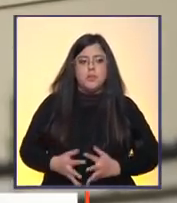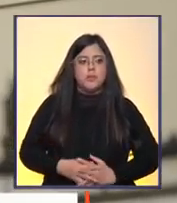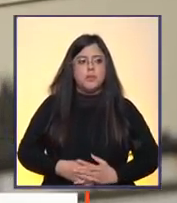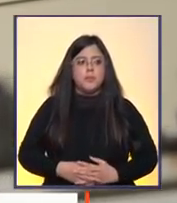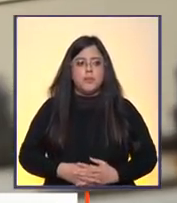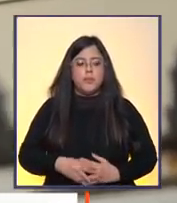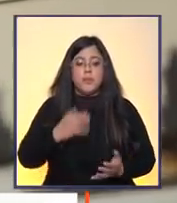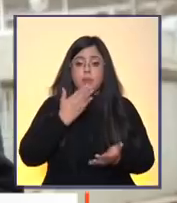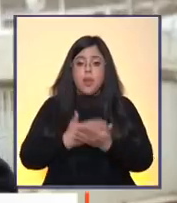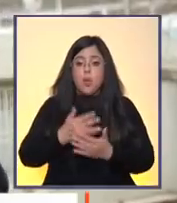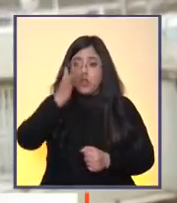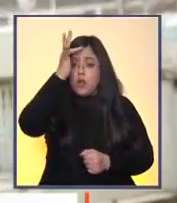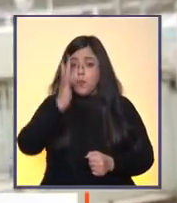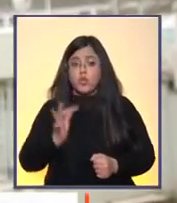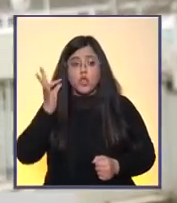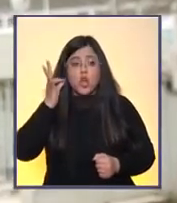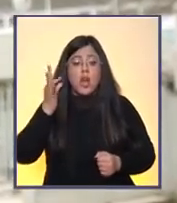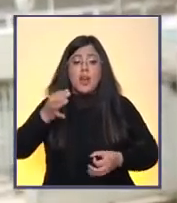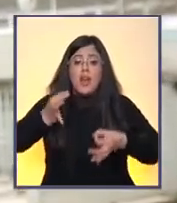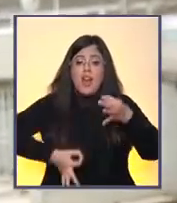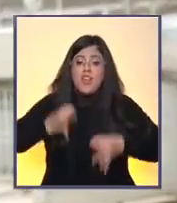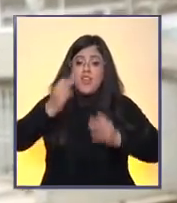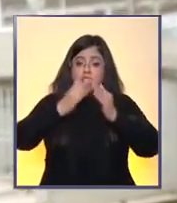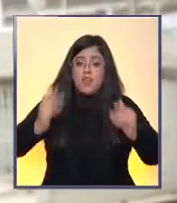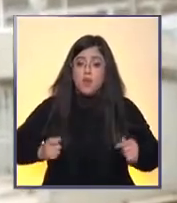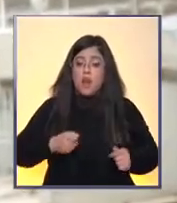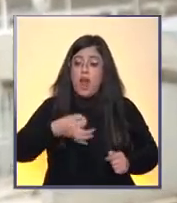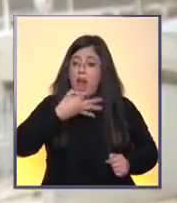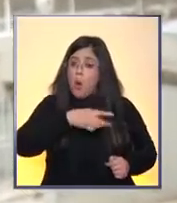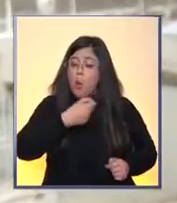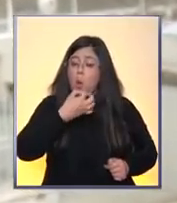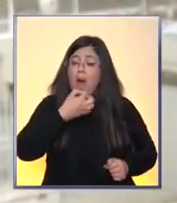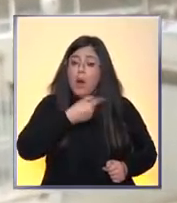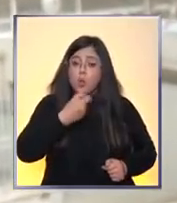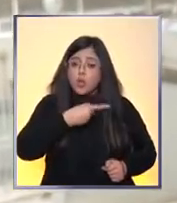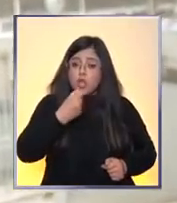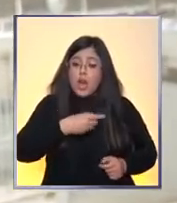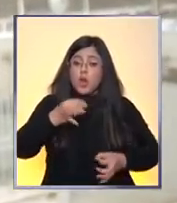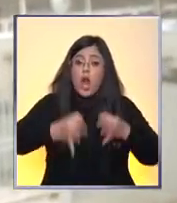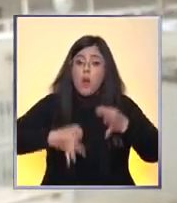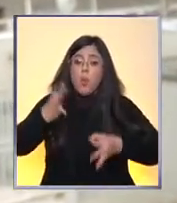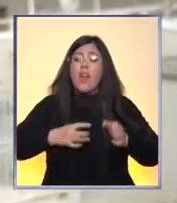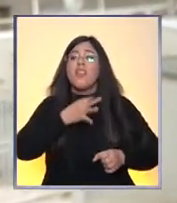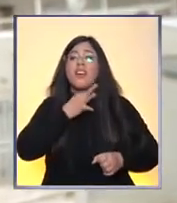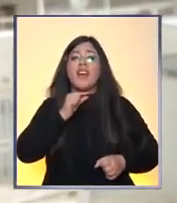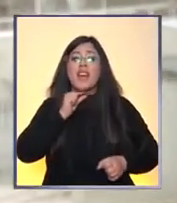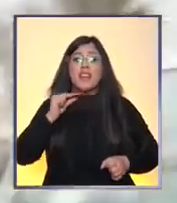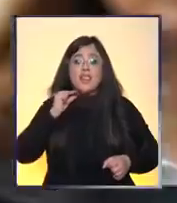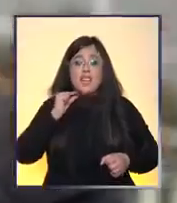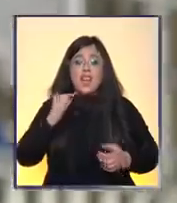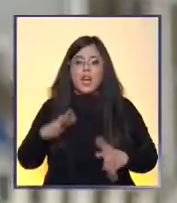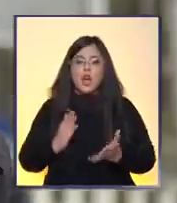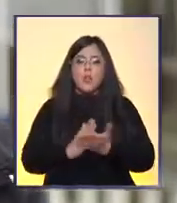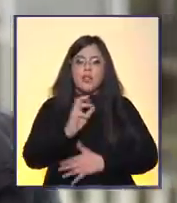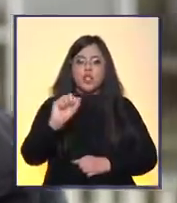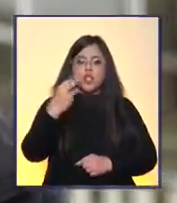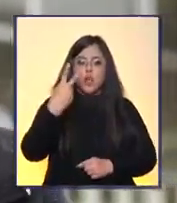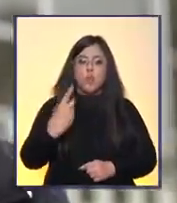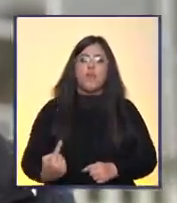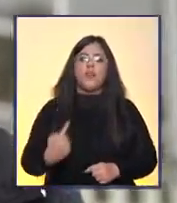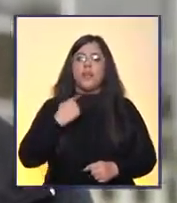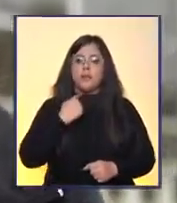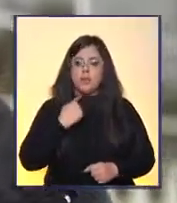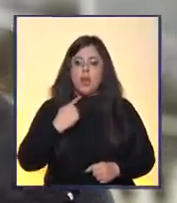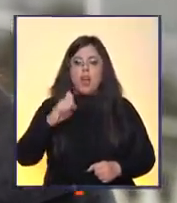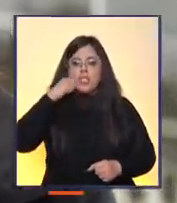Cuando las funcionarias de este tribunal acusaron al juez de garantía, comenzó lo que se llama la segunda victimización. Se abre entonces